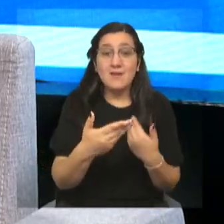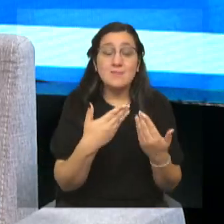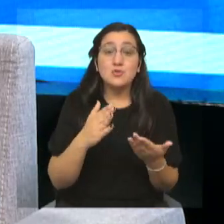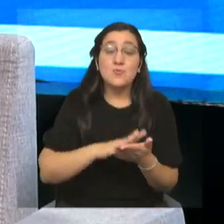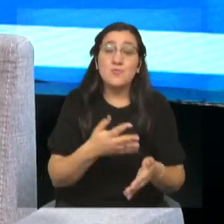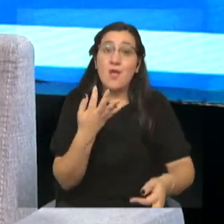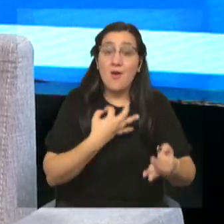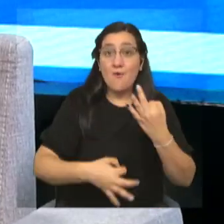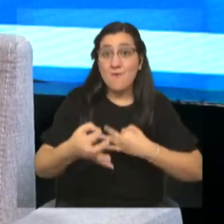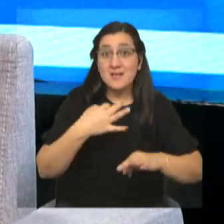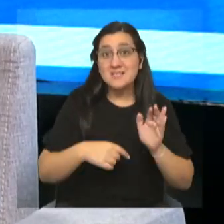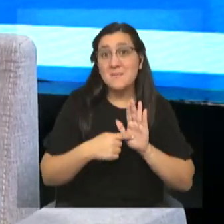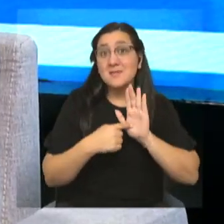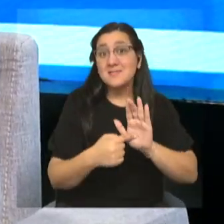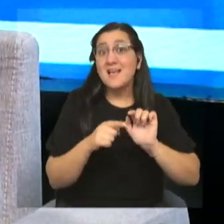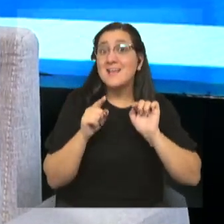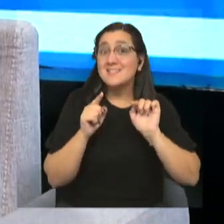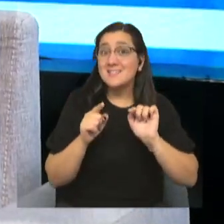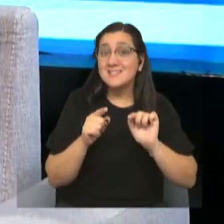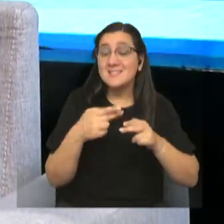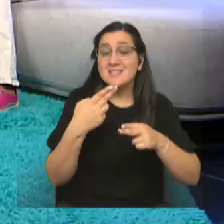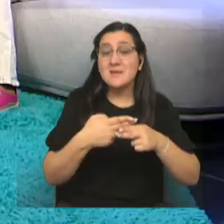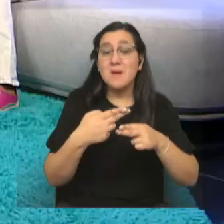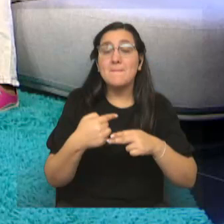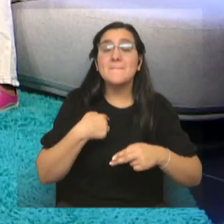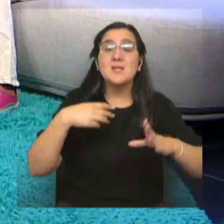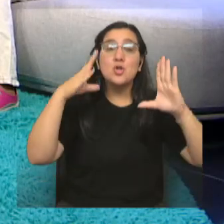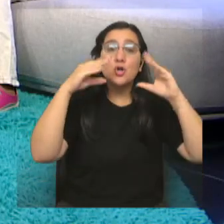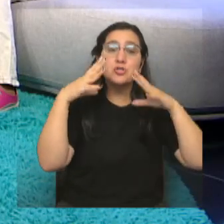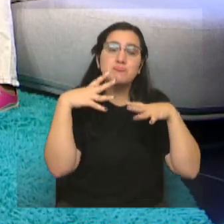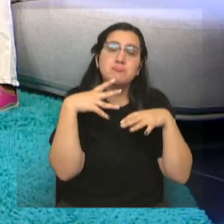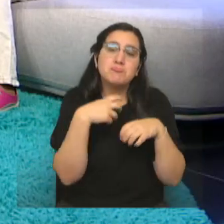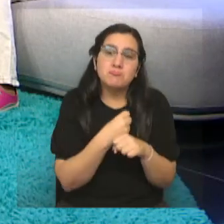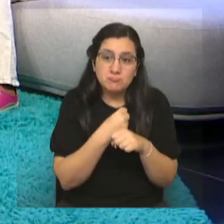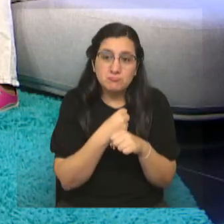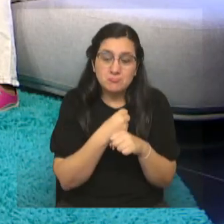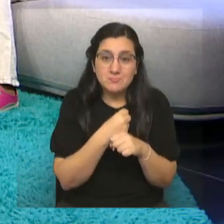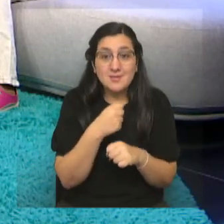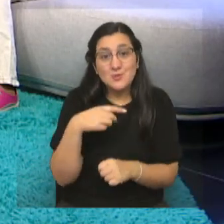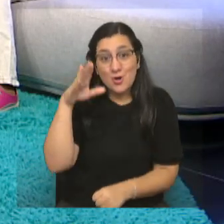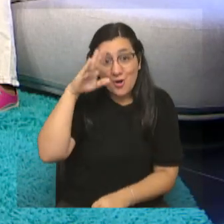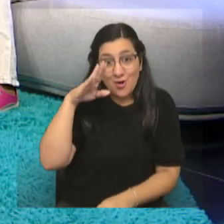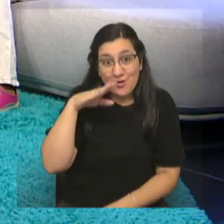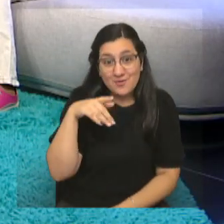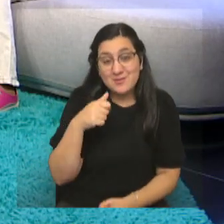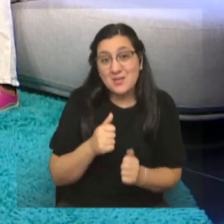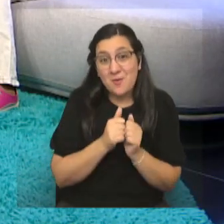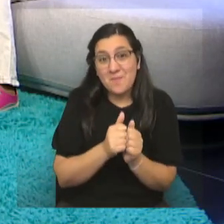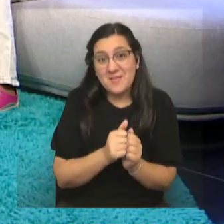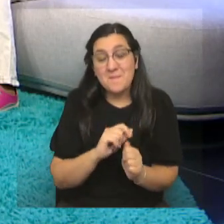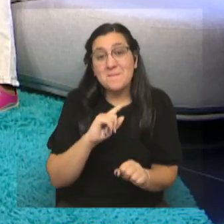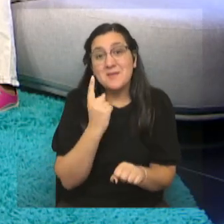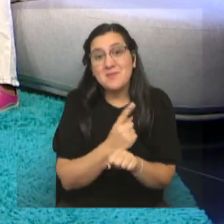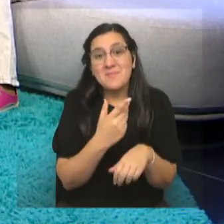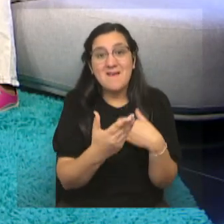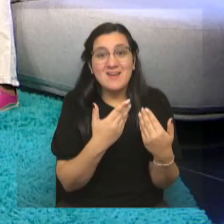una obra de teatro que se presenta allí que se llama Mi Noche Triste. Bienvenido. Es un honor tenerte acá. Bueno, muchas gracias. Primero para